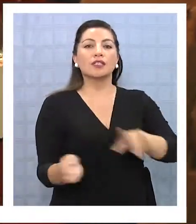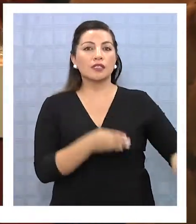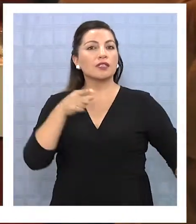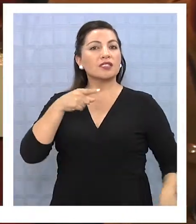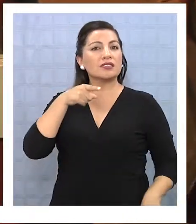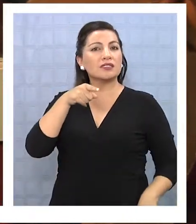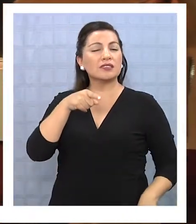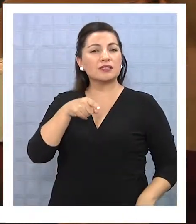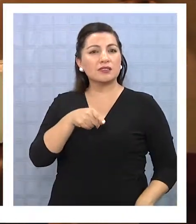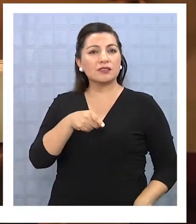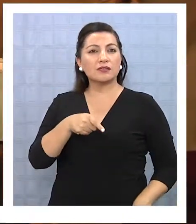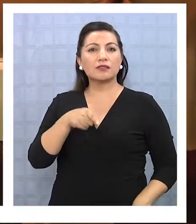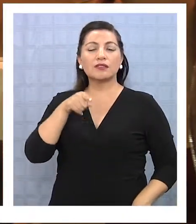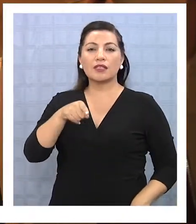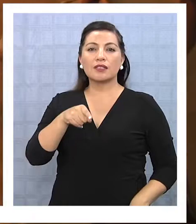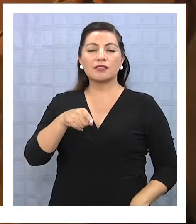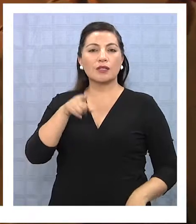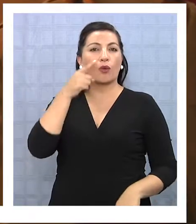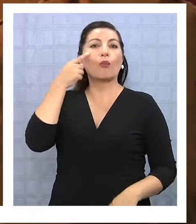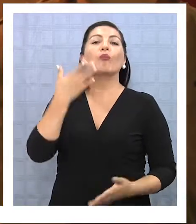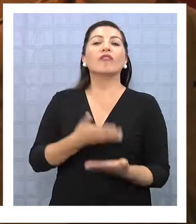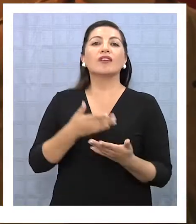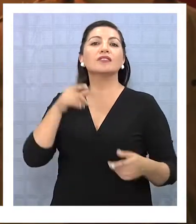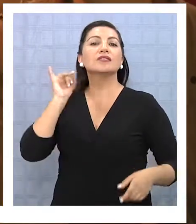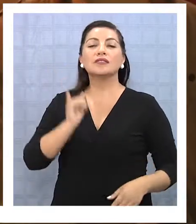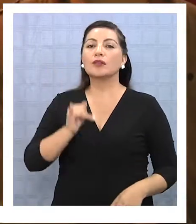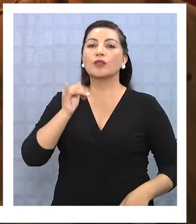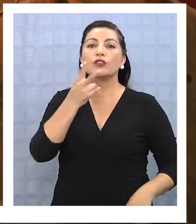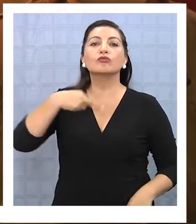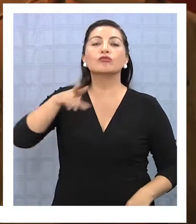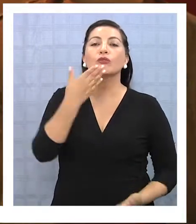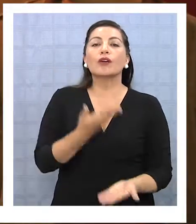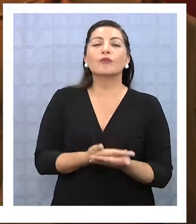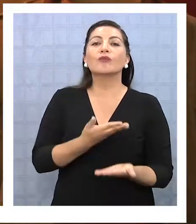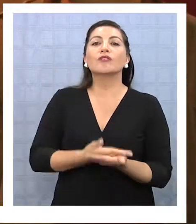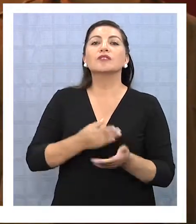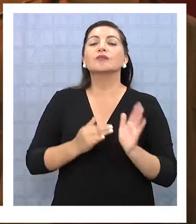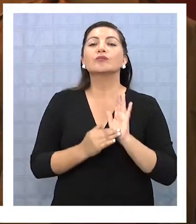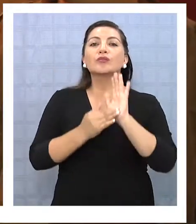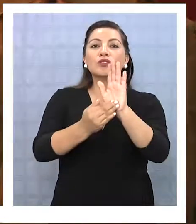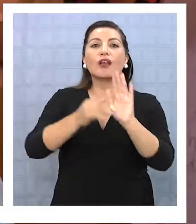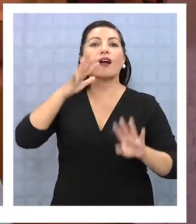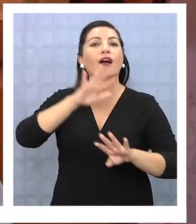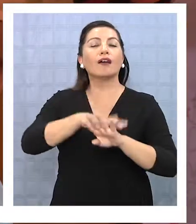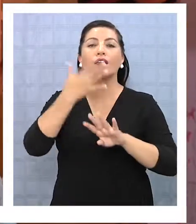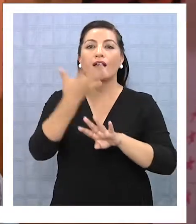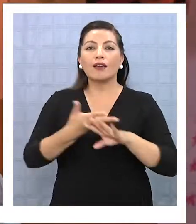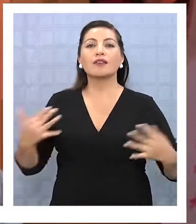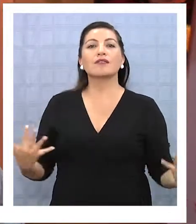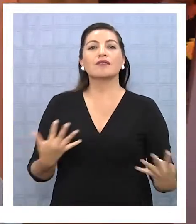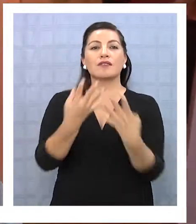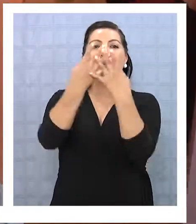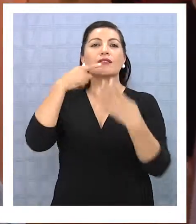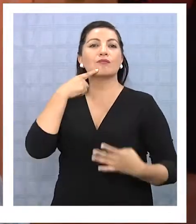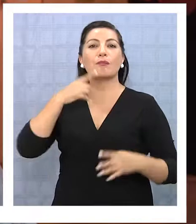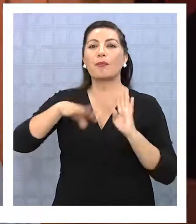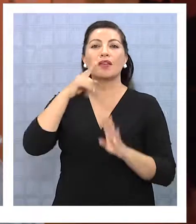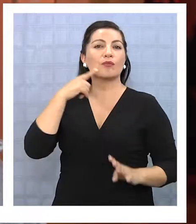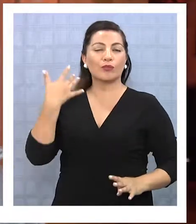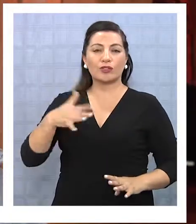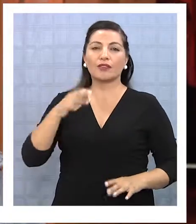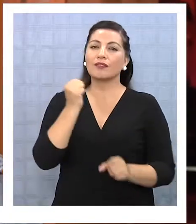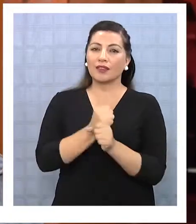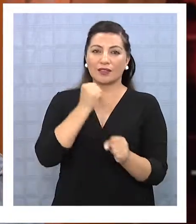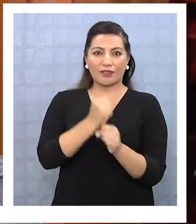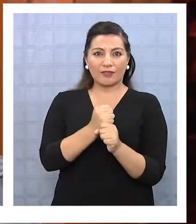que es una de las instancias a las que hay que siempre estar y aprovechar, porque se generan estas redes que son lo más importante hoy día en